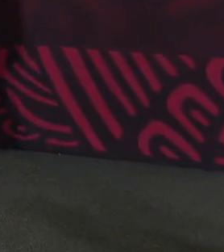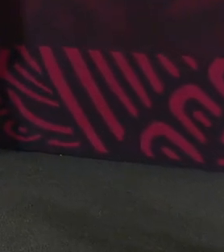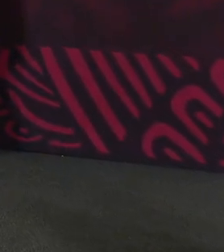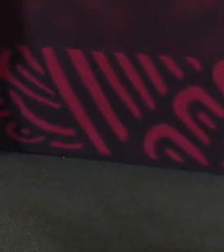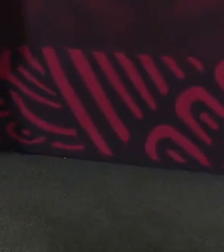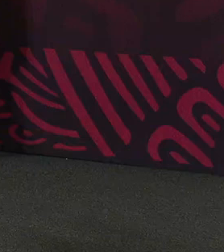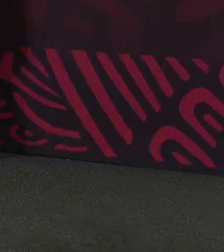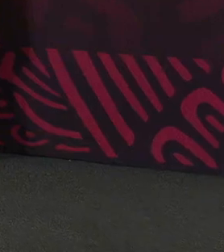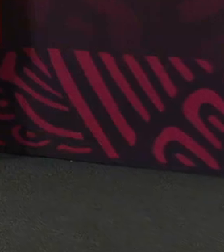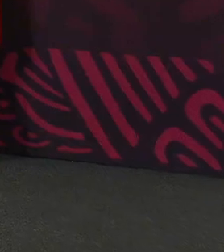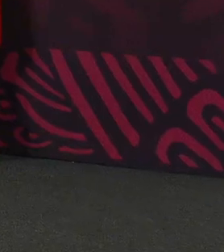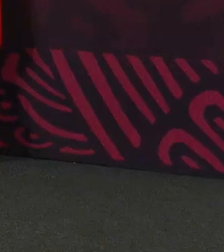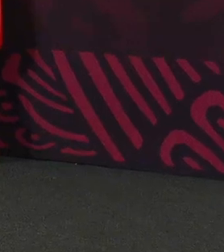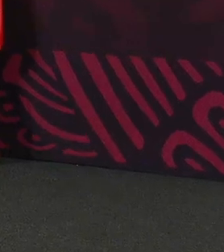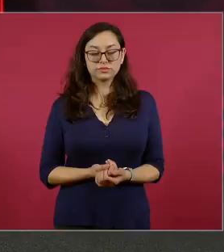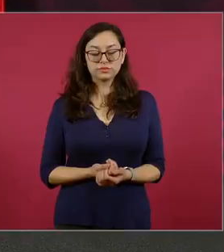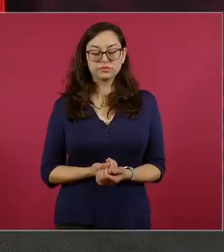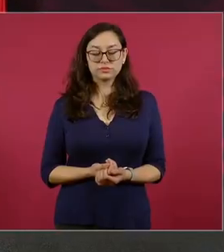vamos a